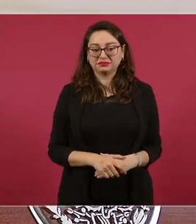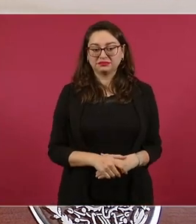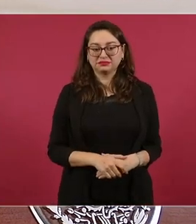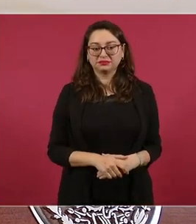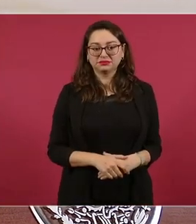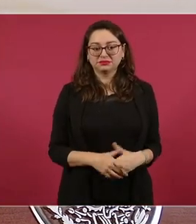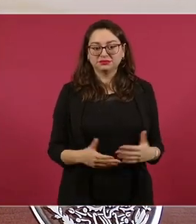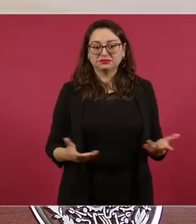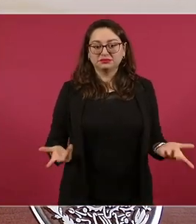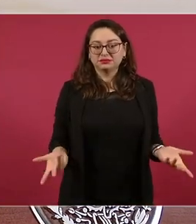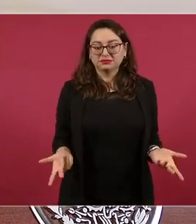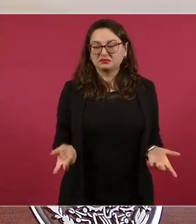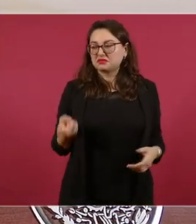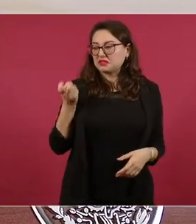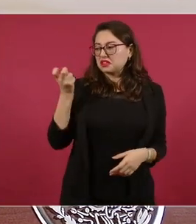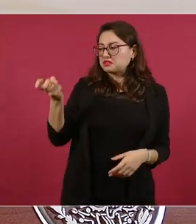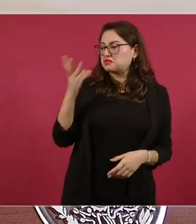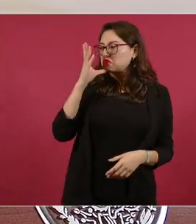que era irreal.